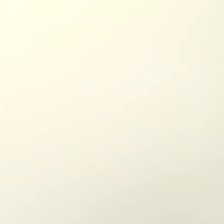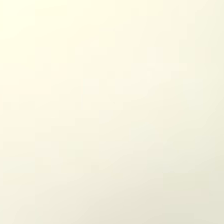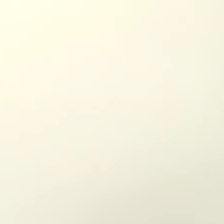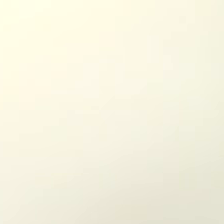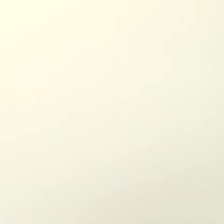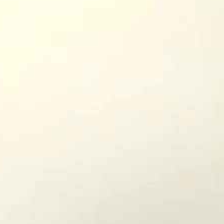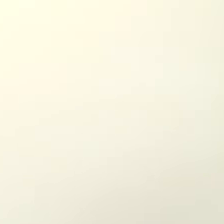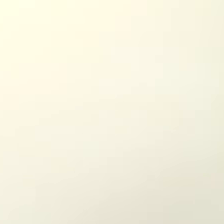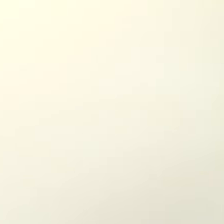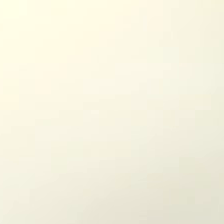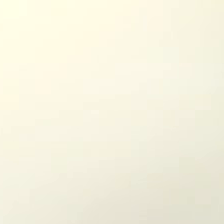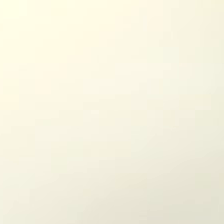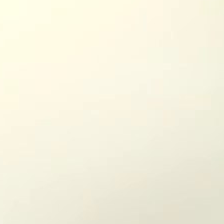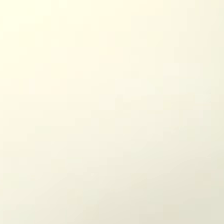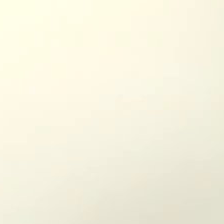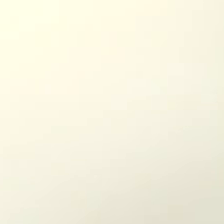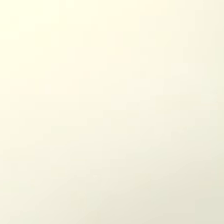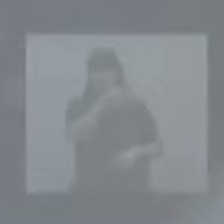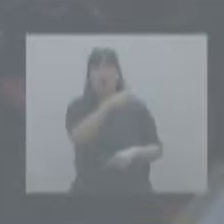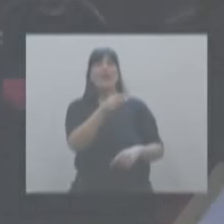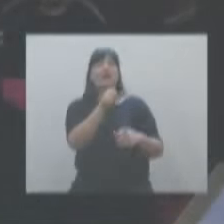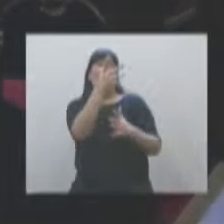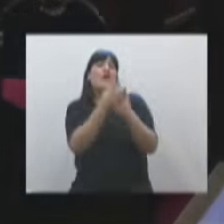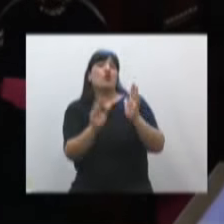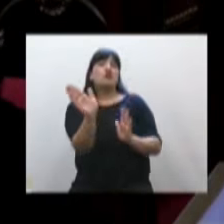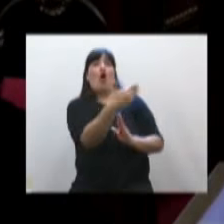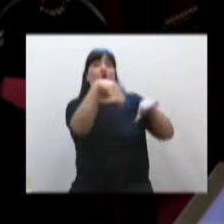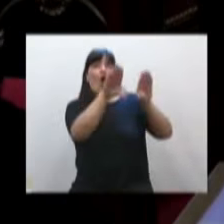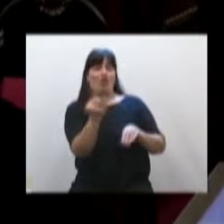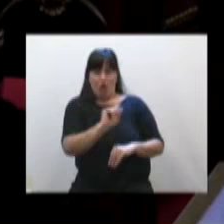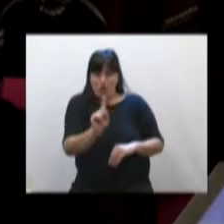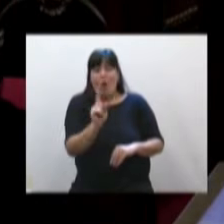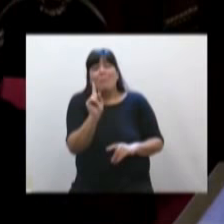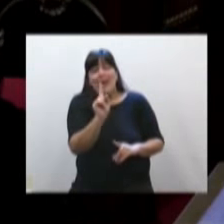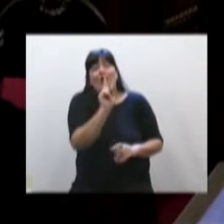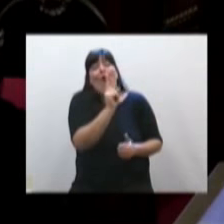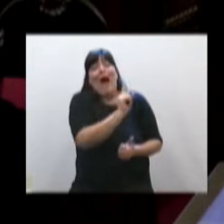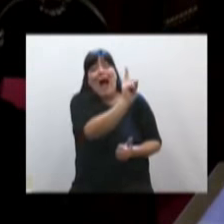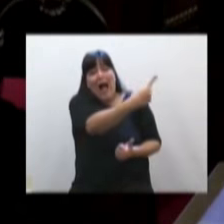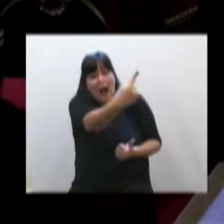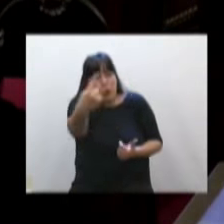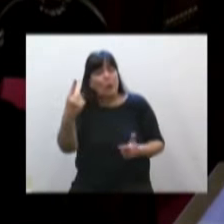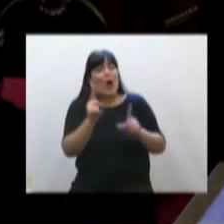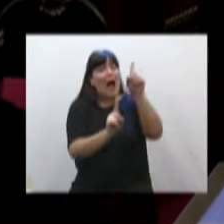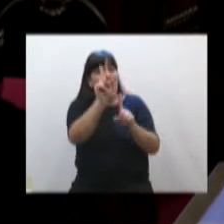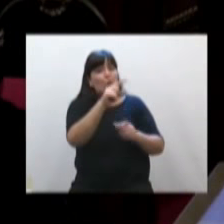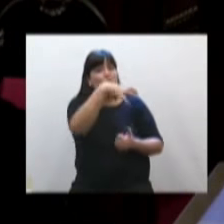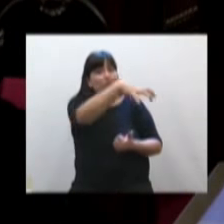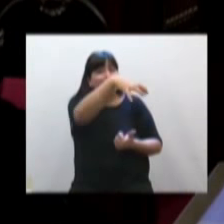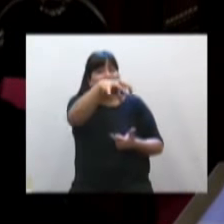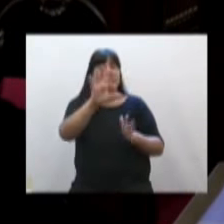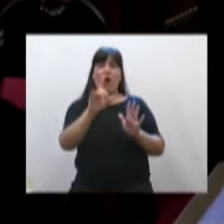ley, ¿no? Sí, en realidad hay muchas expectativas y hay dos posiciones claras que en todo